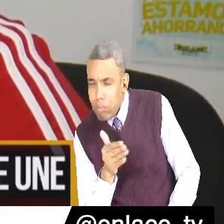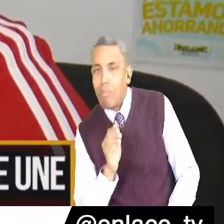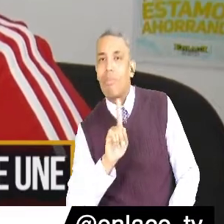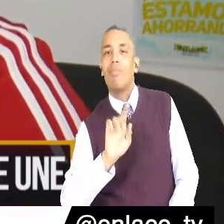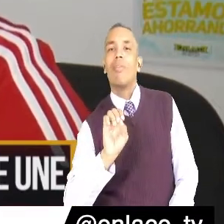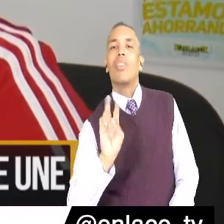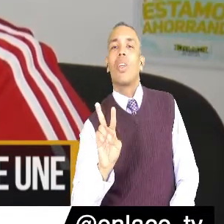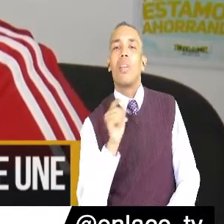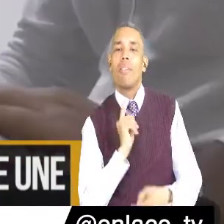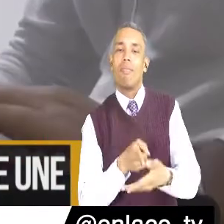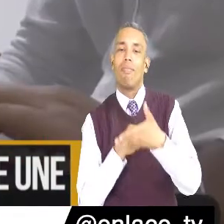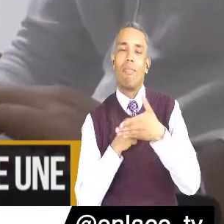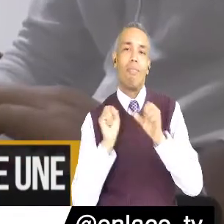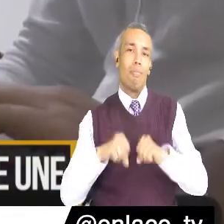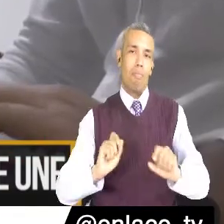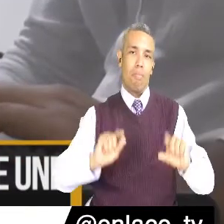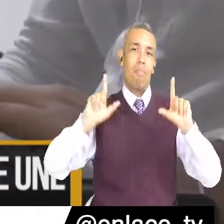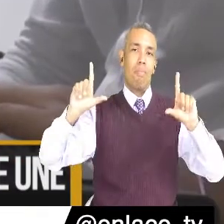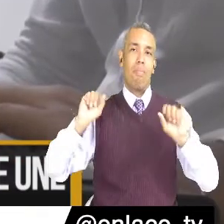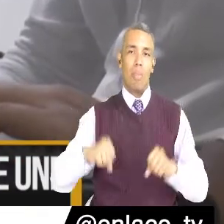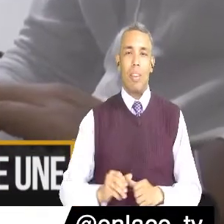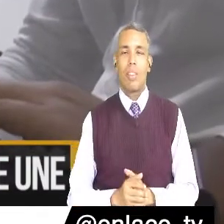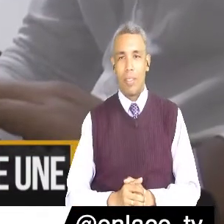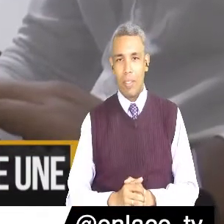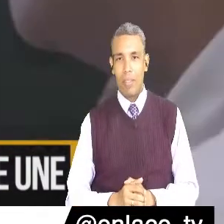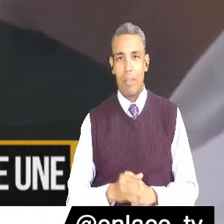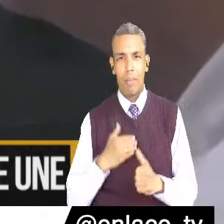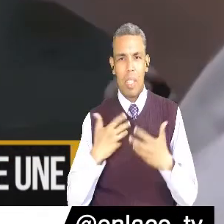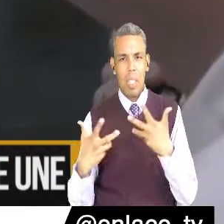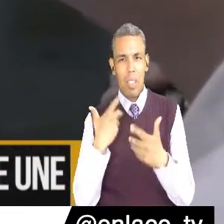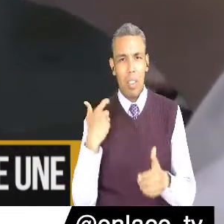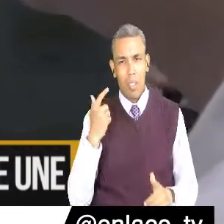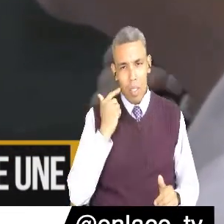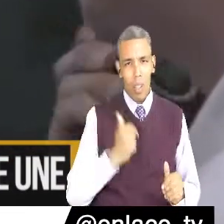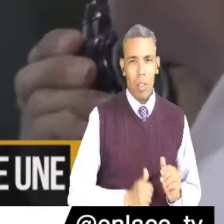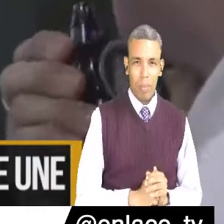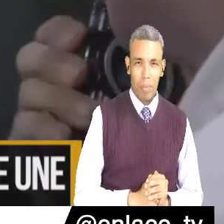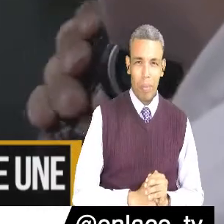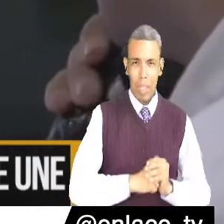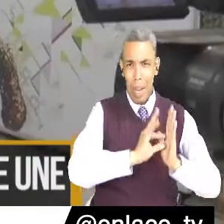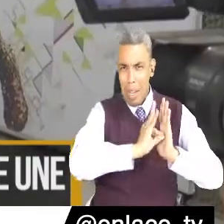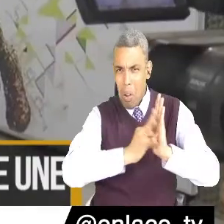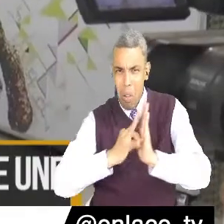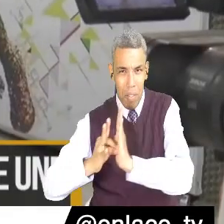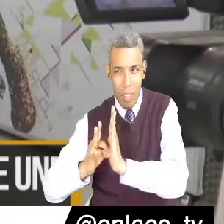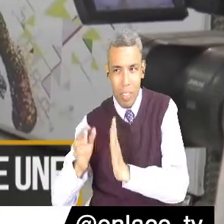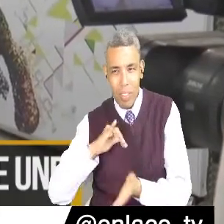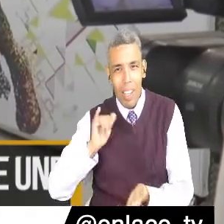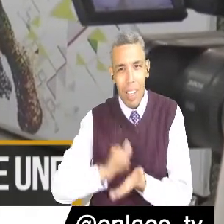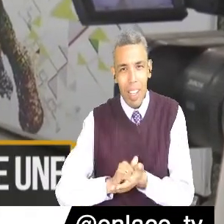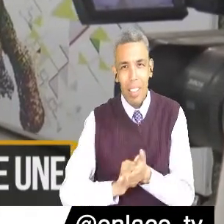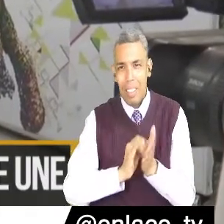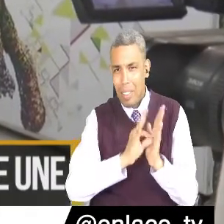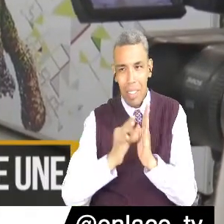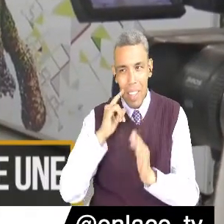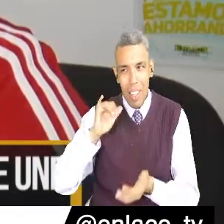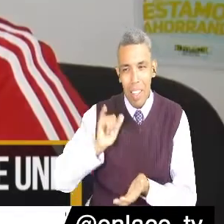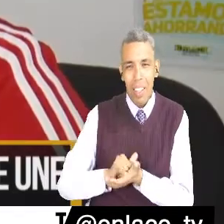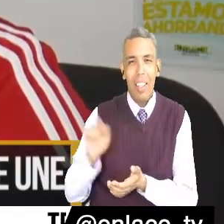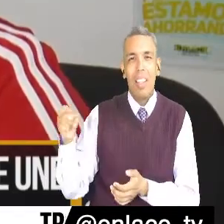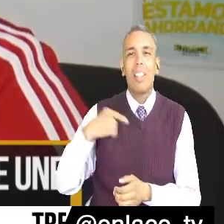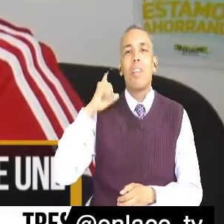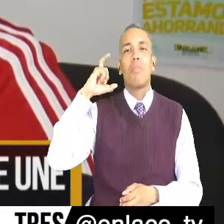en la frecuencia 102. En efecto, por el sistema de codificación del canal 102 está la televisión de los barranqueños tanto en Bucaramanga como en Cúcuta.